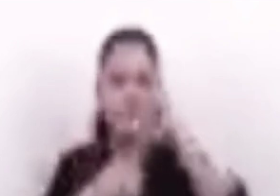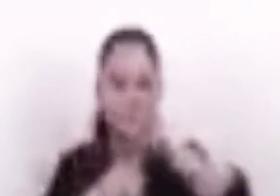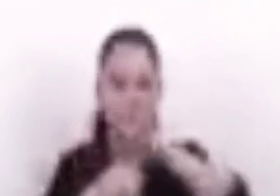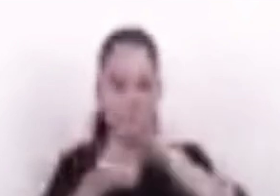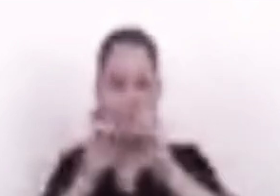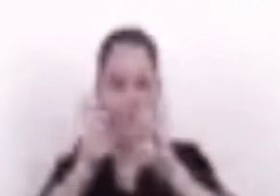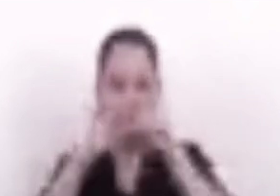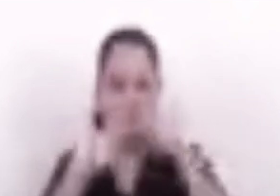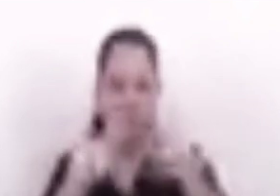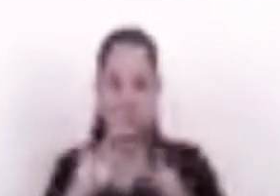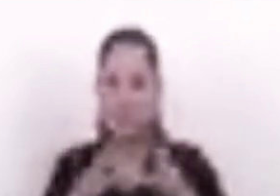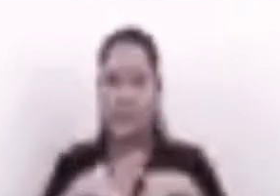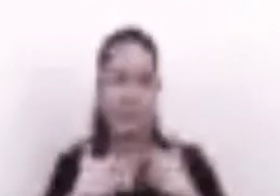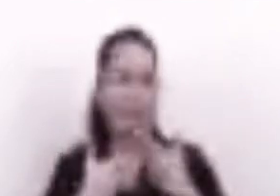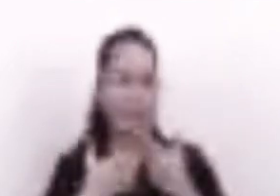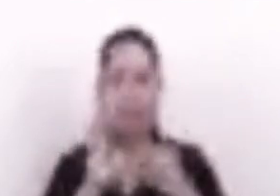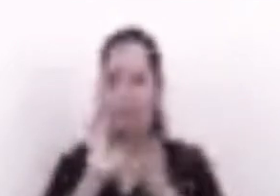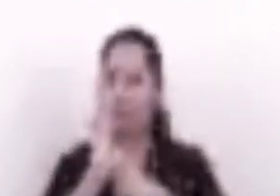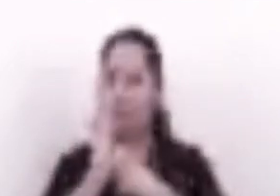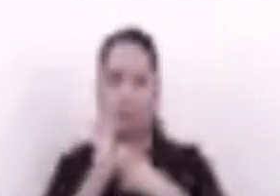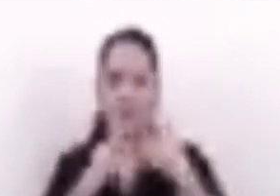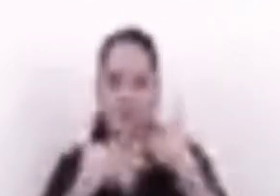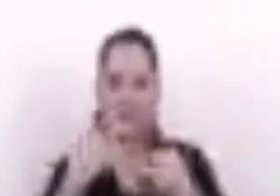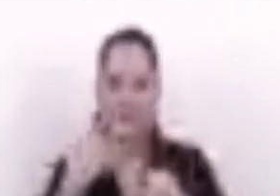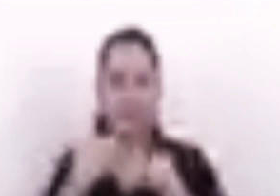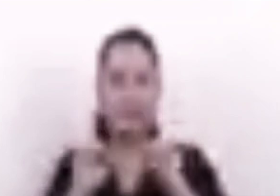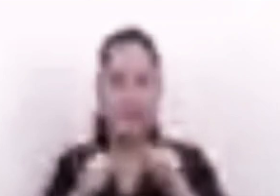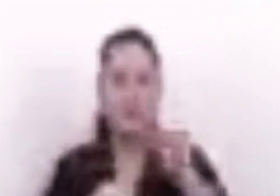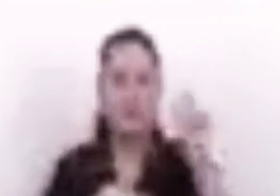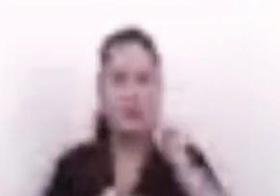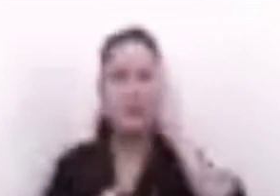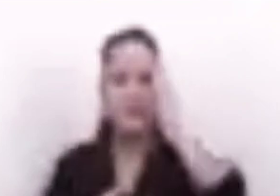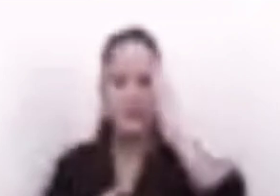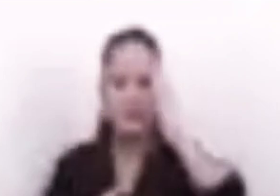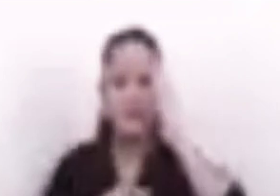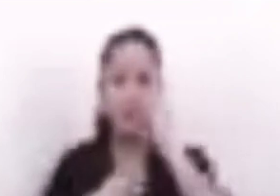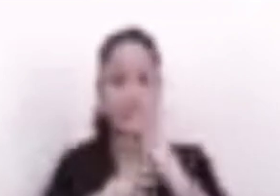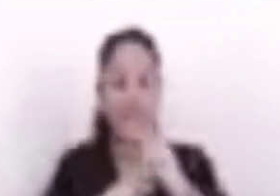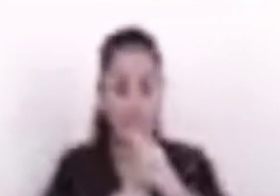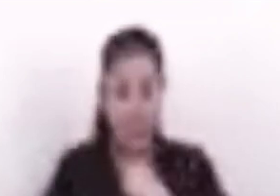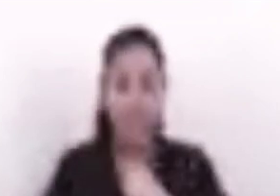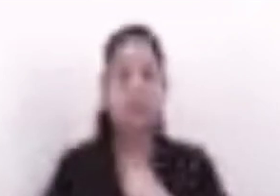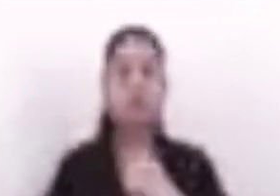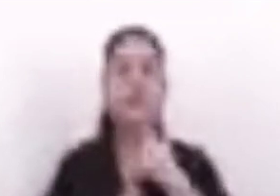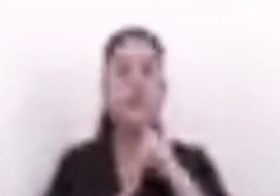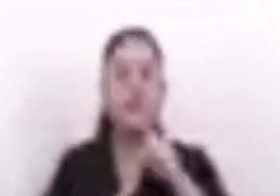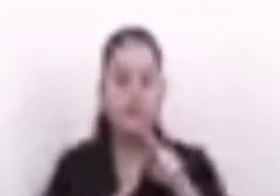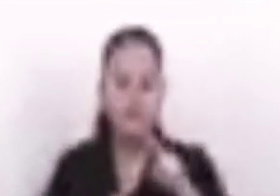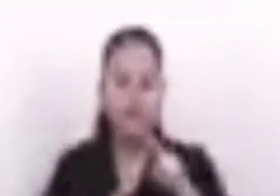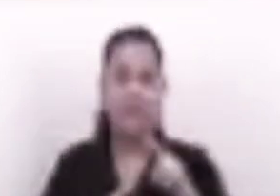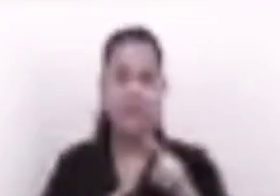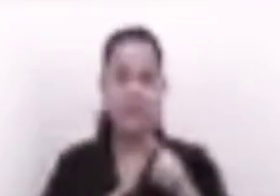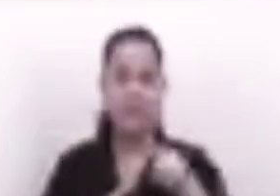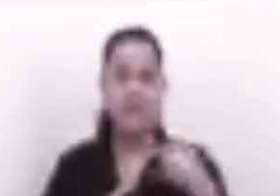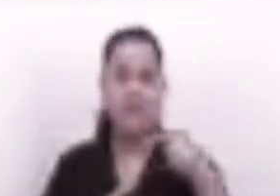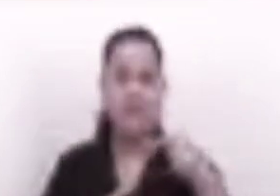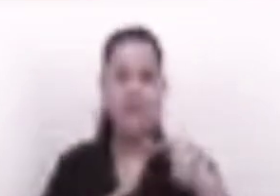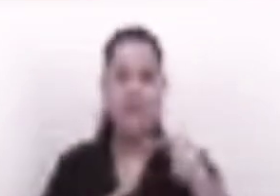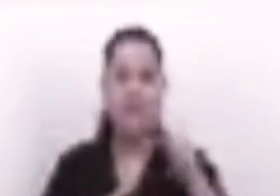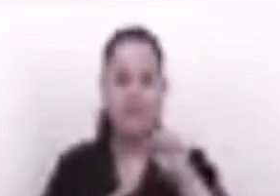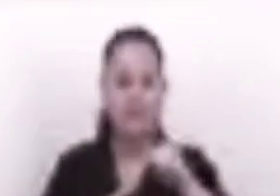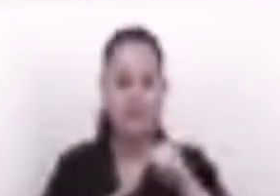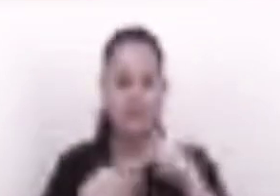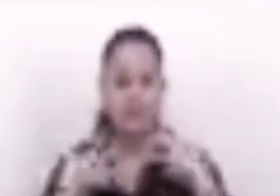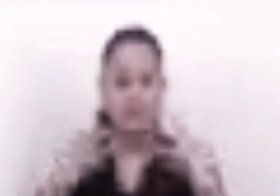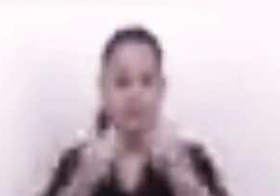ley. No habrá un padrón electoral que permita saber con certeza quiénes y cuántos son